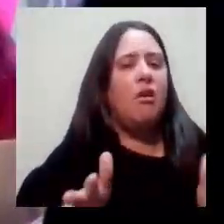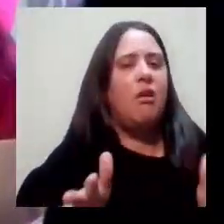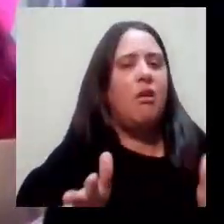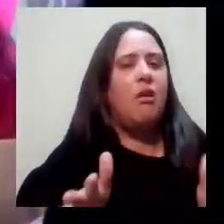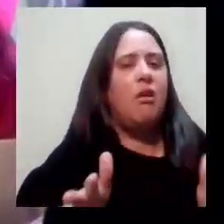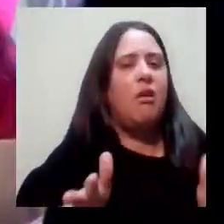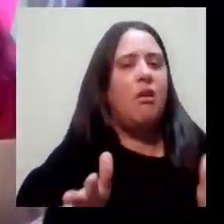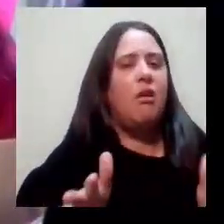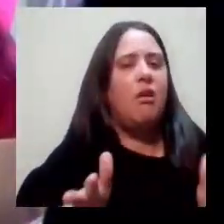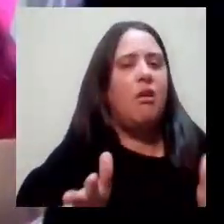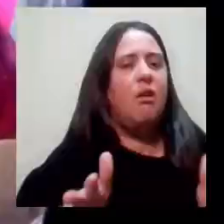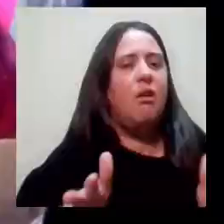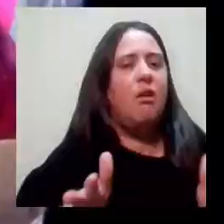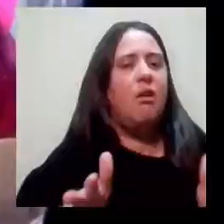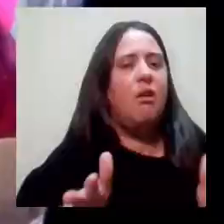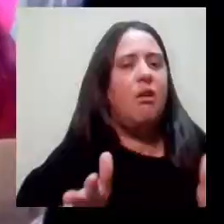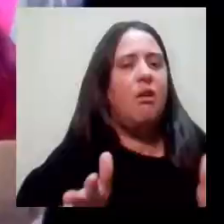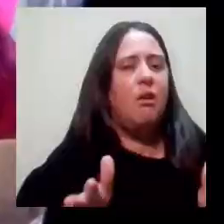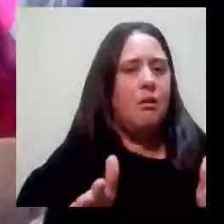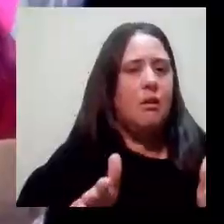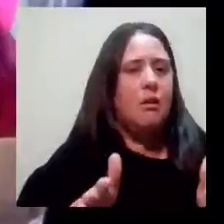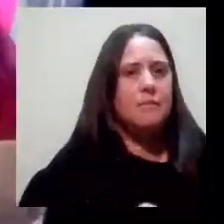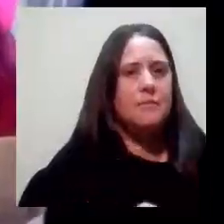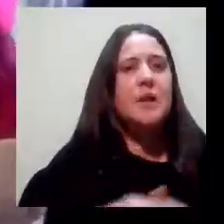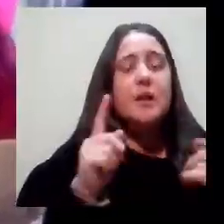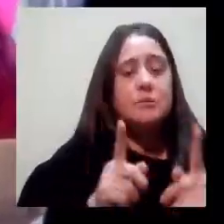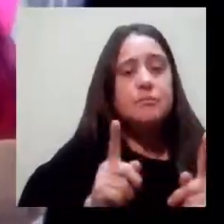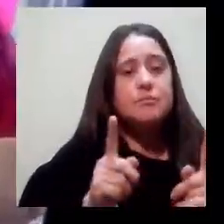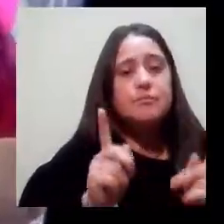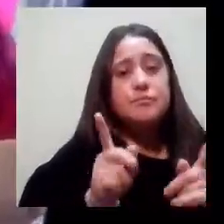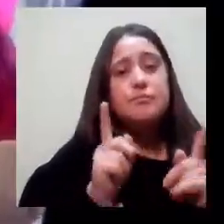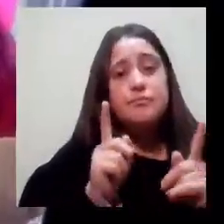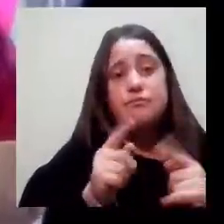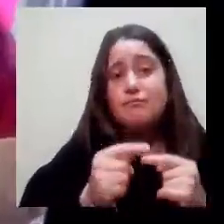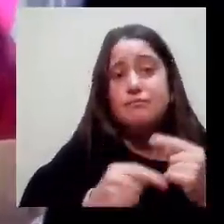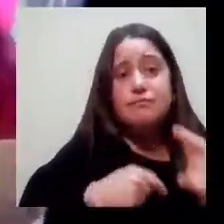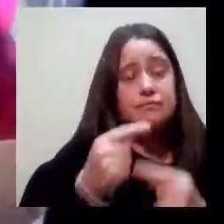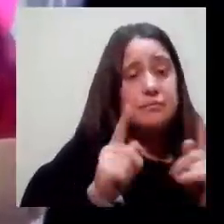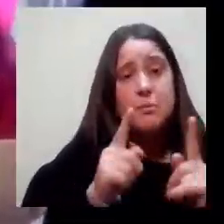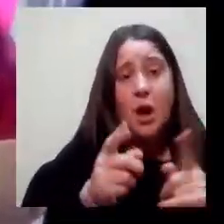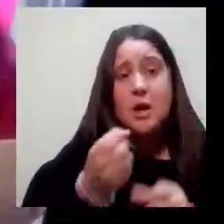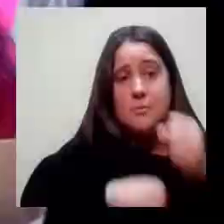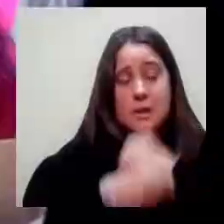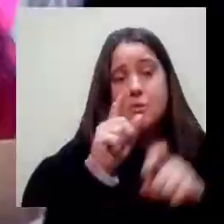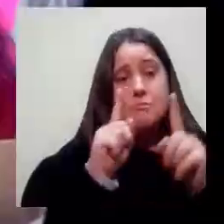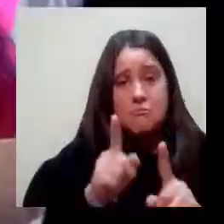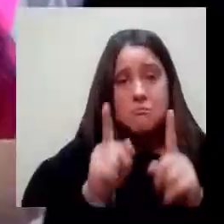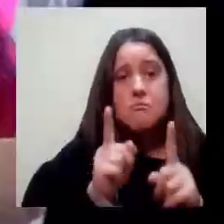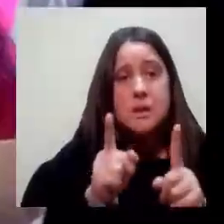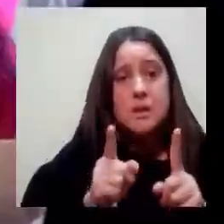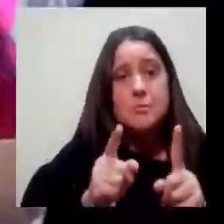política pública y yo, siguiendo los que estuvieron el año pasado en Antel, que